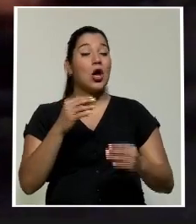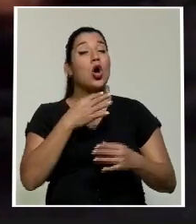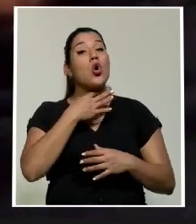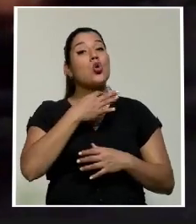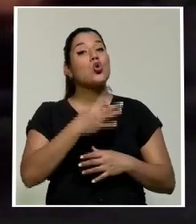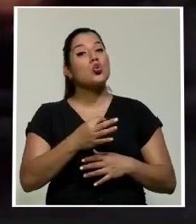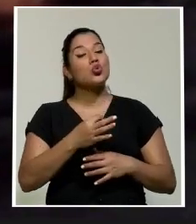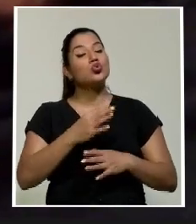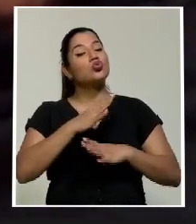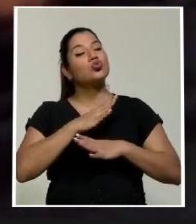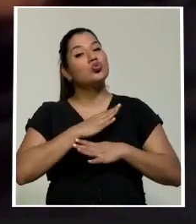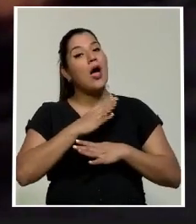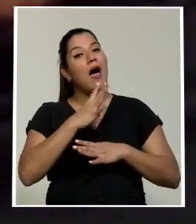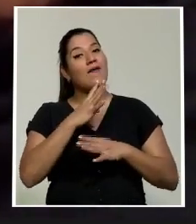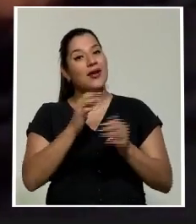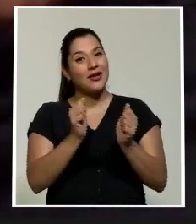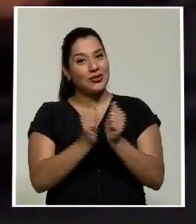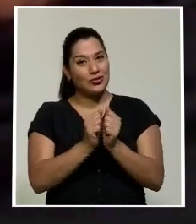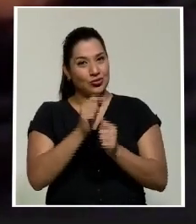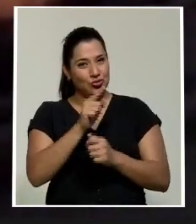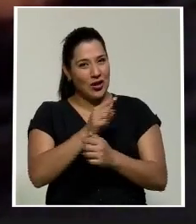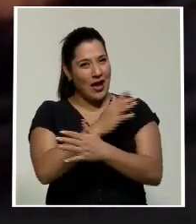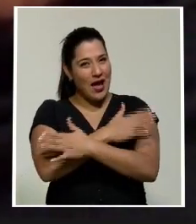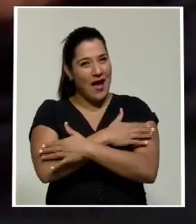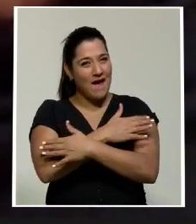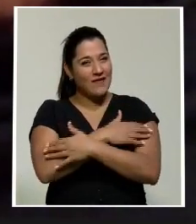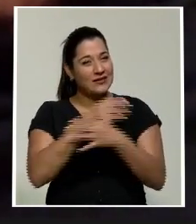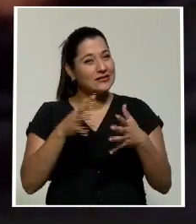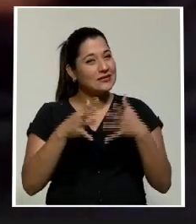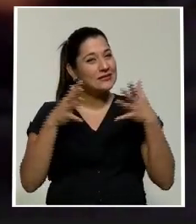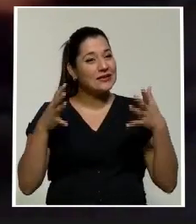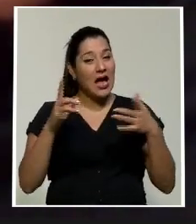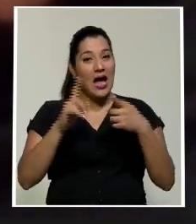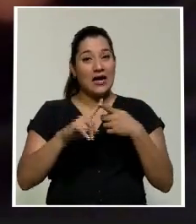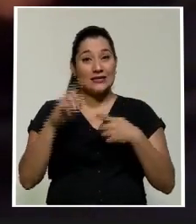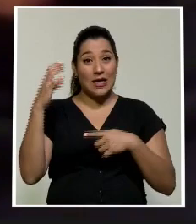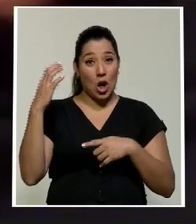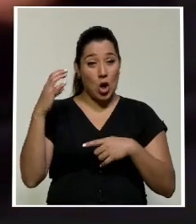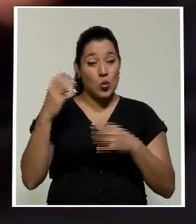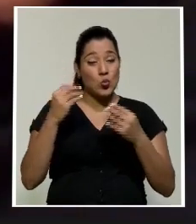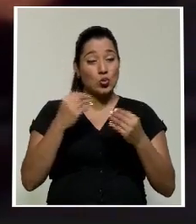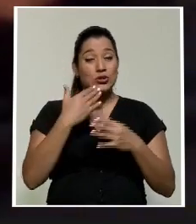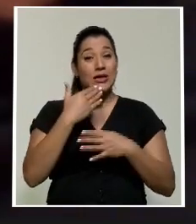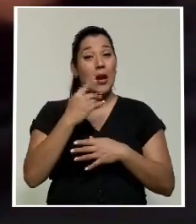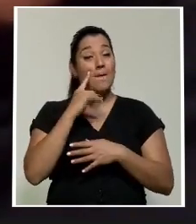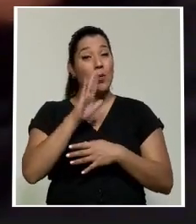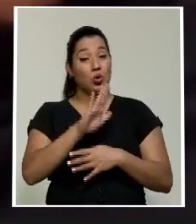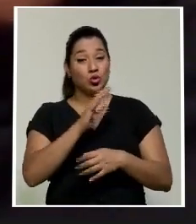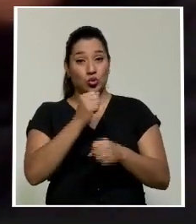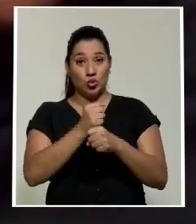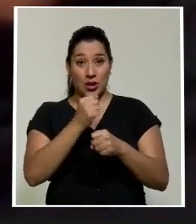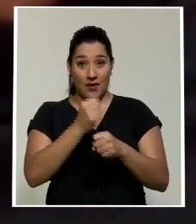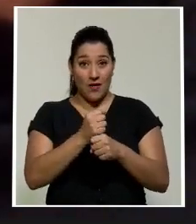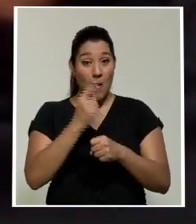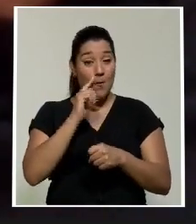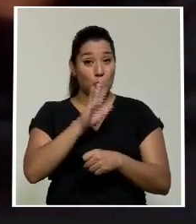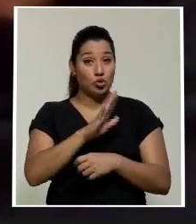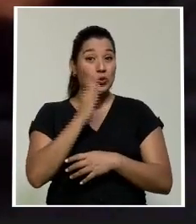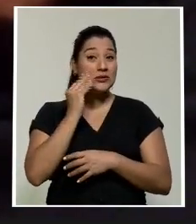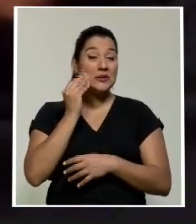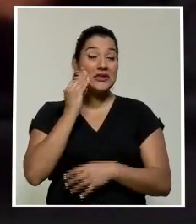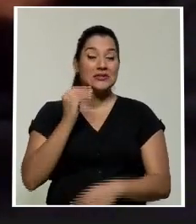placer conversar contigo. Un abrazo gigante hasta Colombia y muchas gracias por tu trabajo y por tu